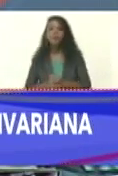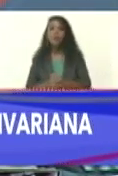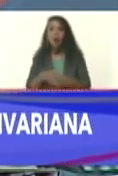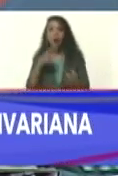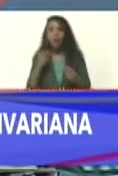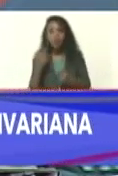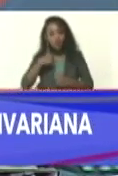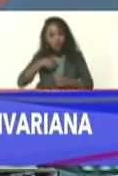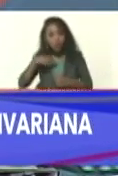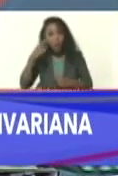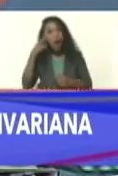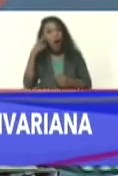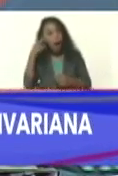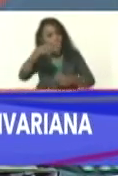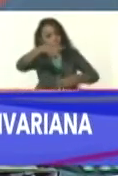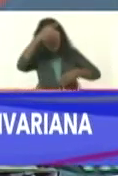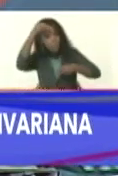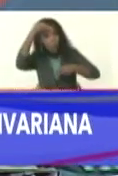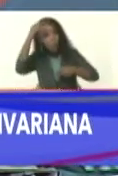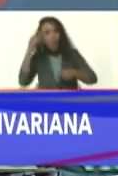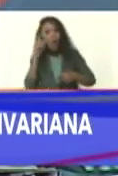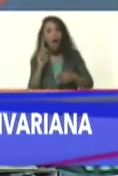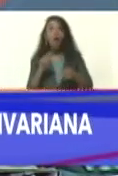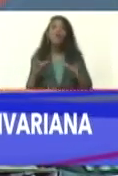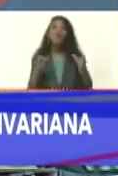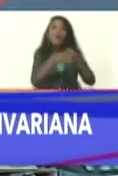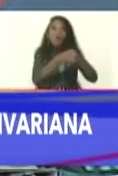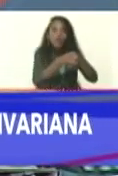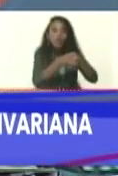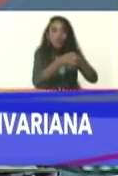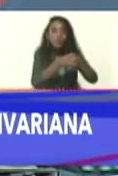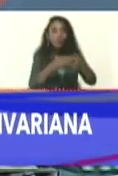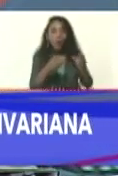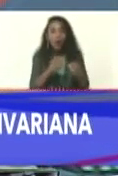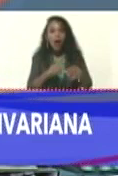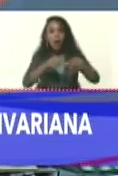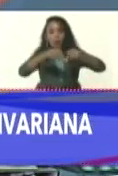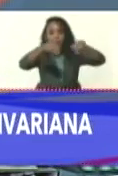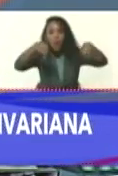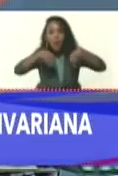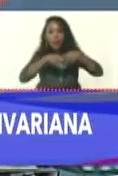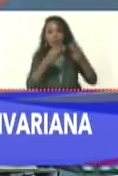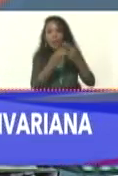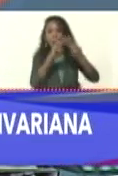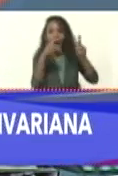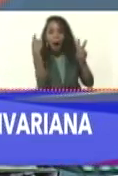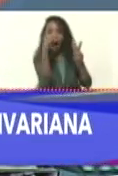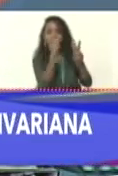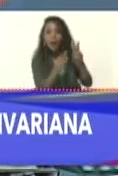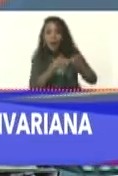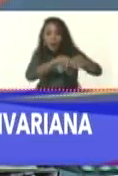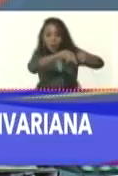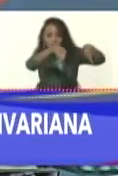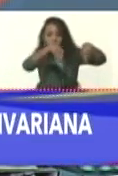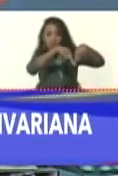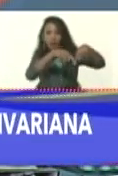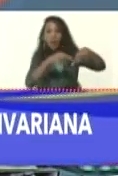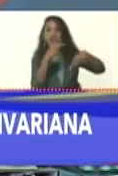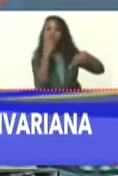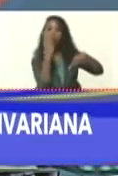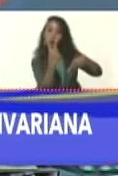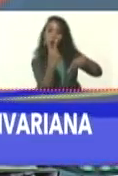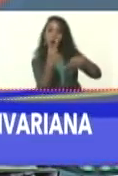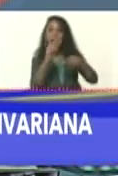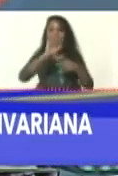consideración una unidad básica territorial que se llama Cuadrantes de Paz y que tiene un espacio territorial de 2 a 5 kilómetros